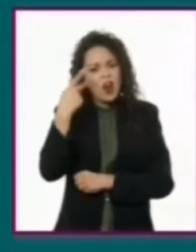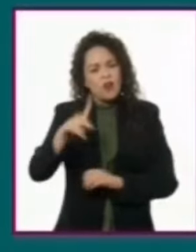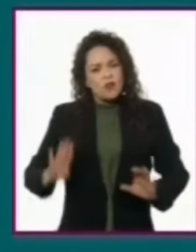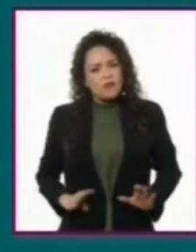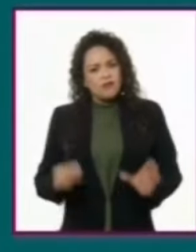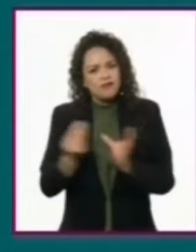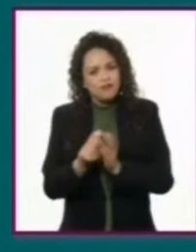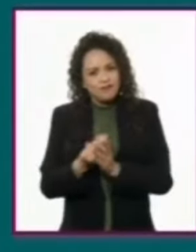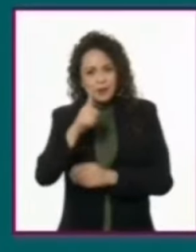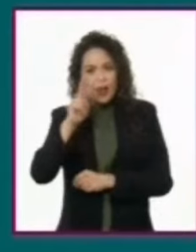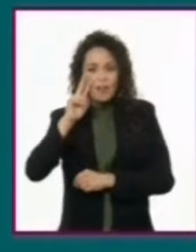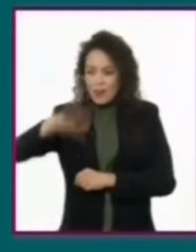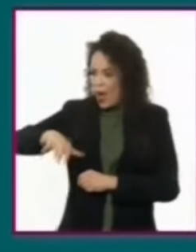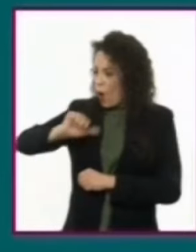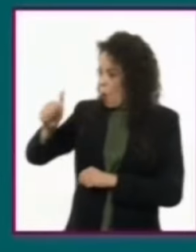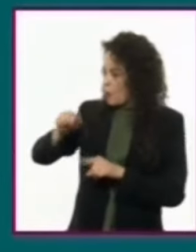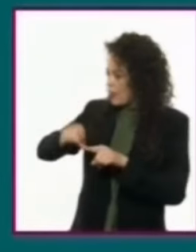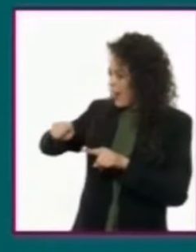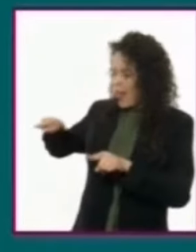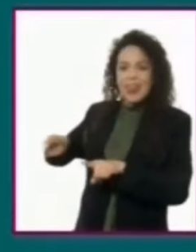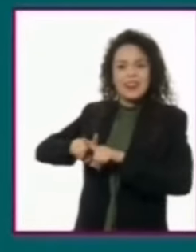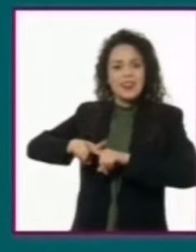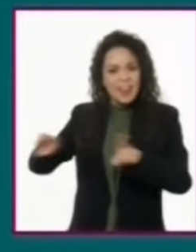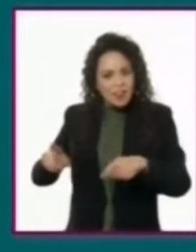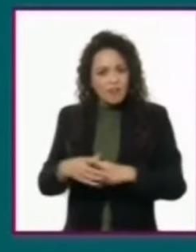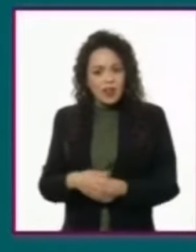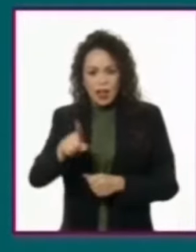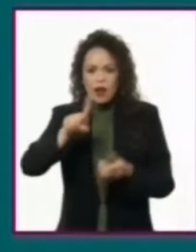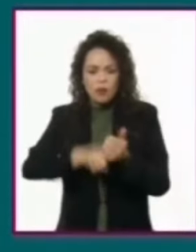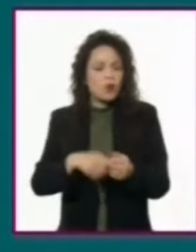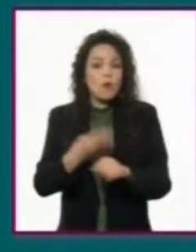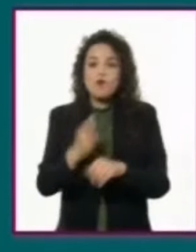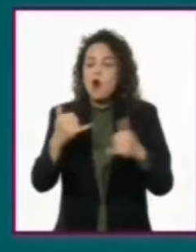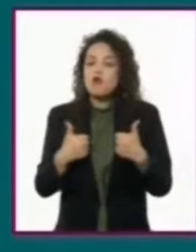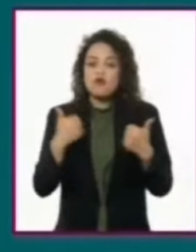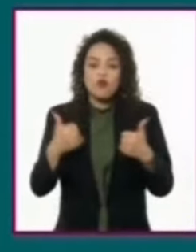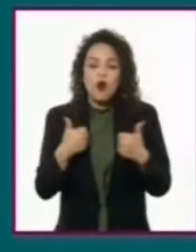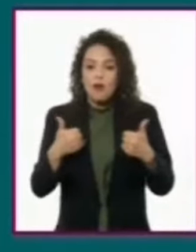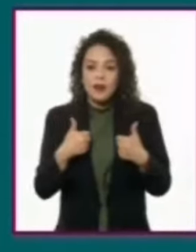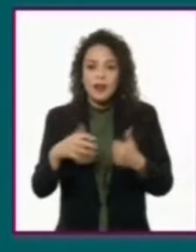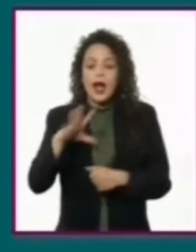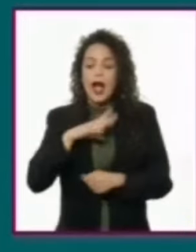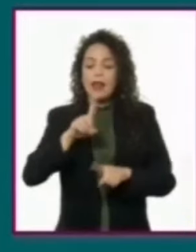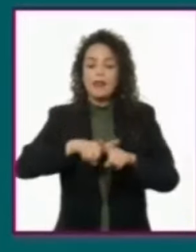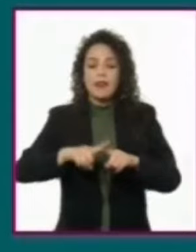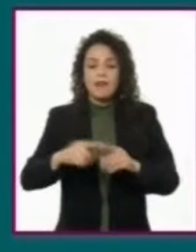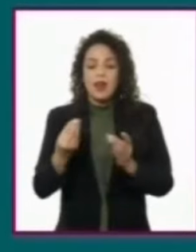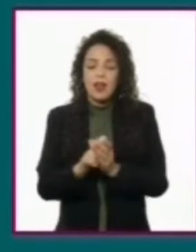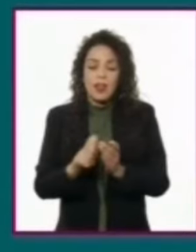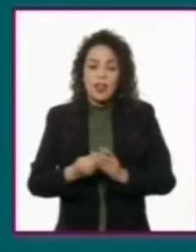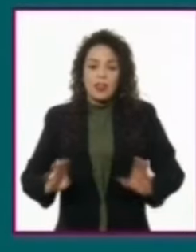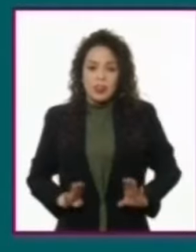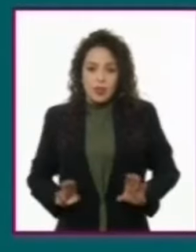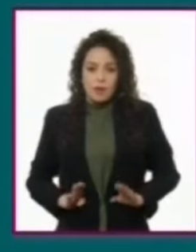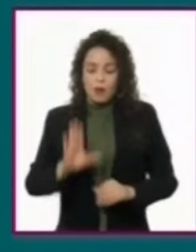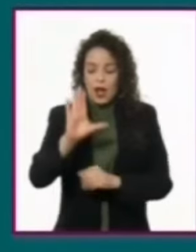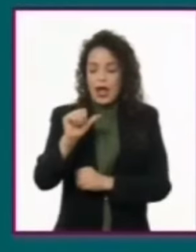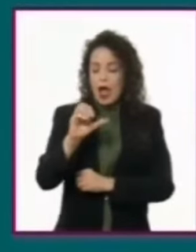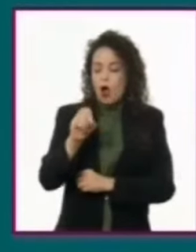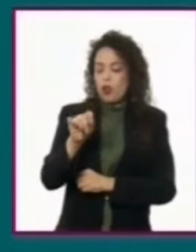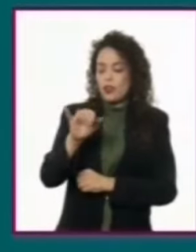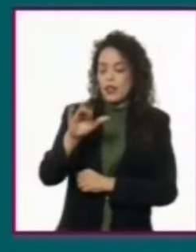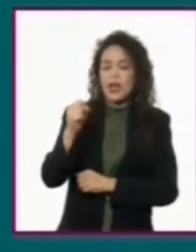las anteriores, son galaxias generalmente jóvenes. Incluyen varios tipos de galaxias, caóticas, es